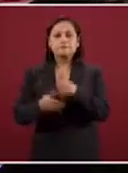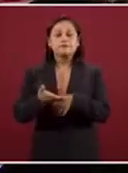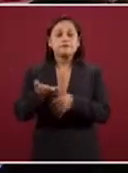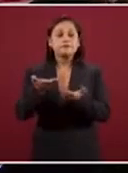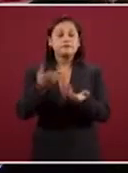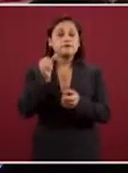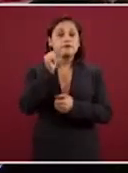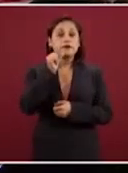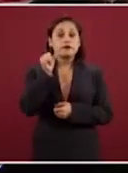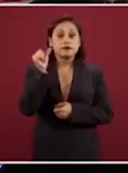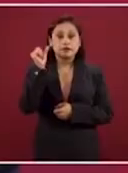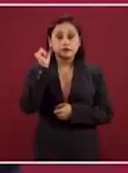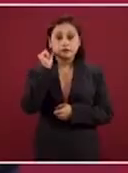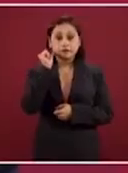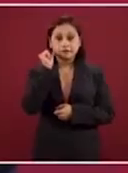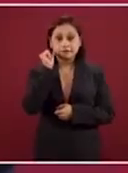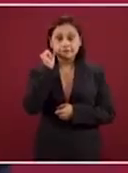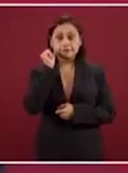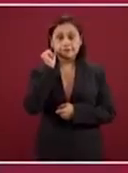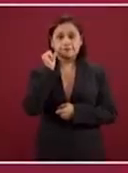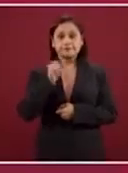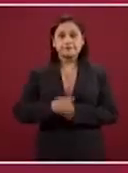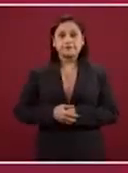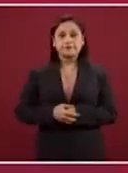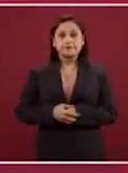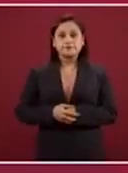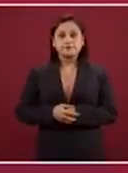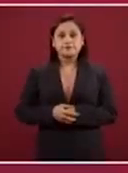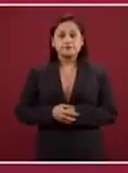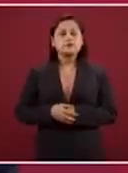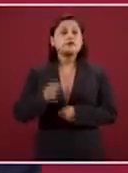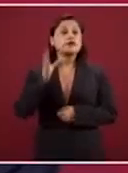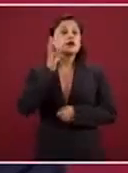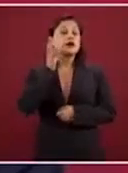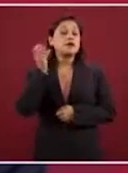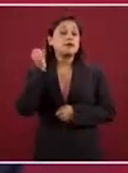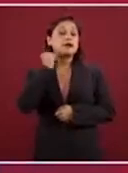Ayer se aprobó en el Senado